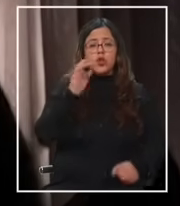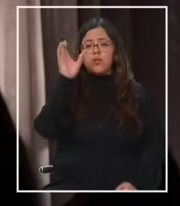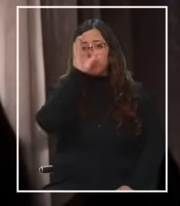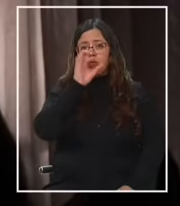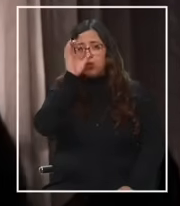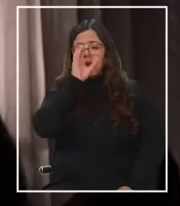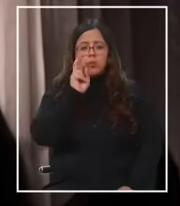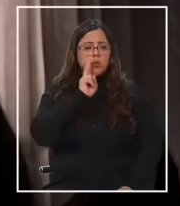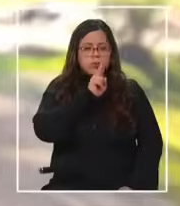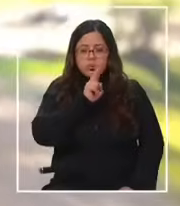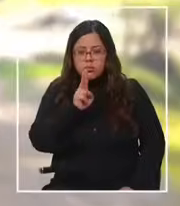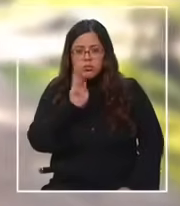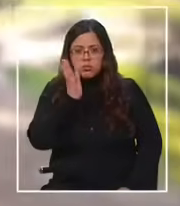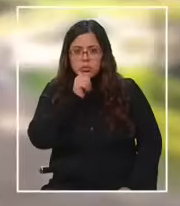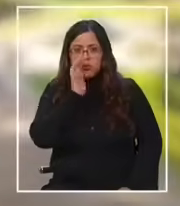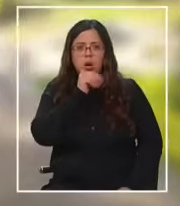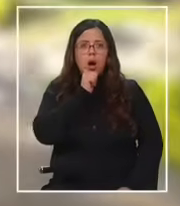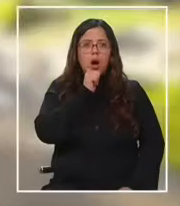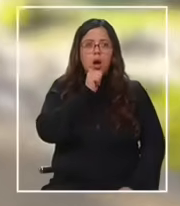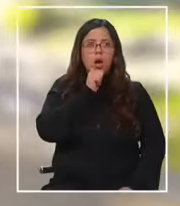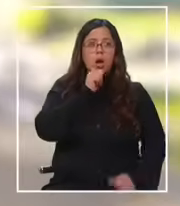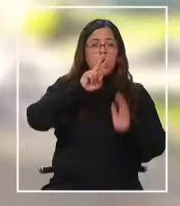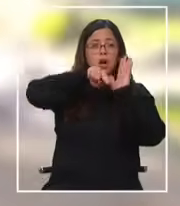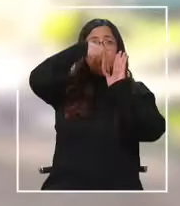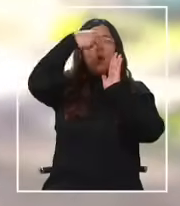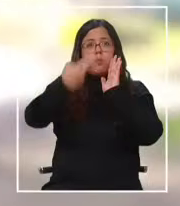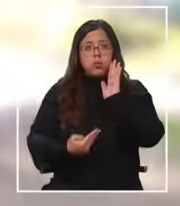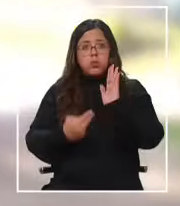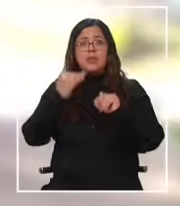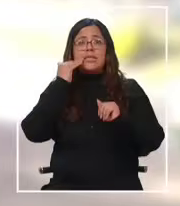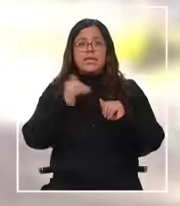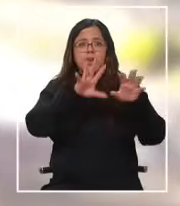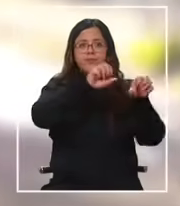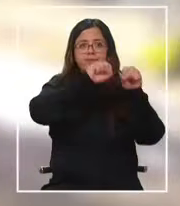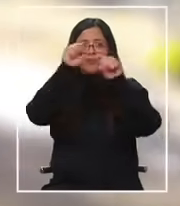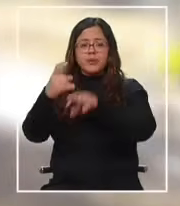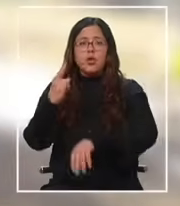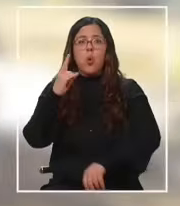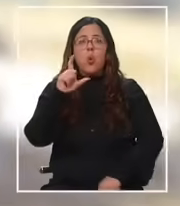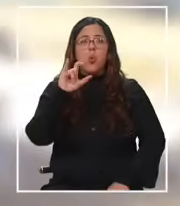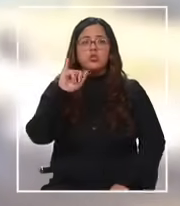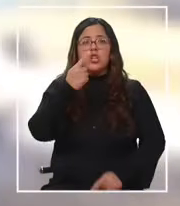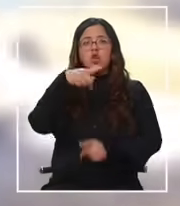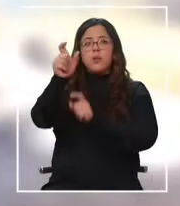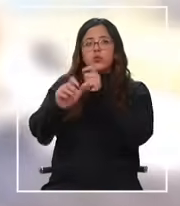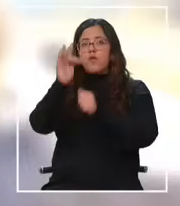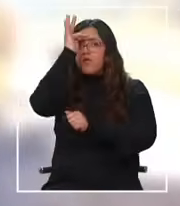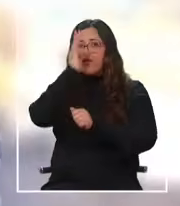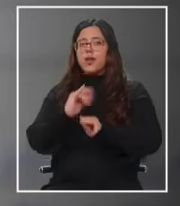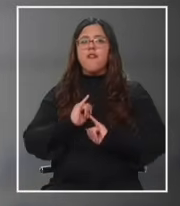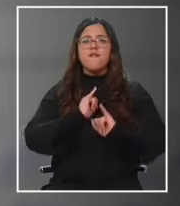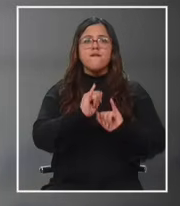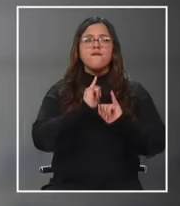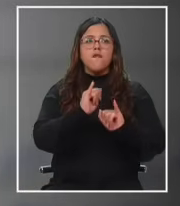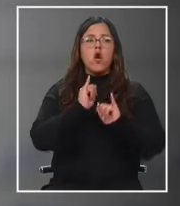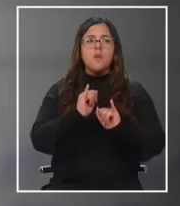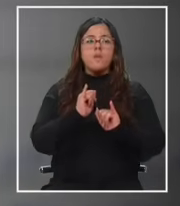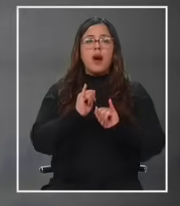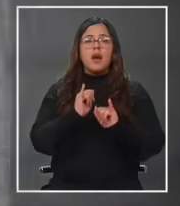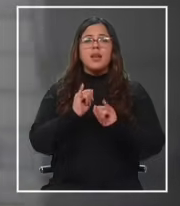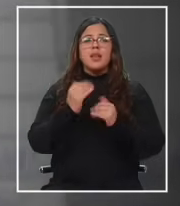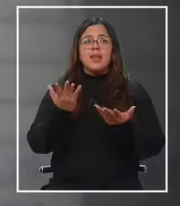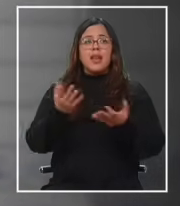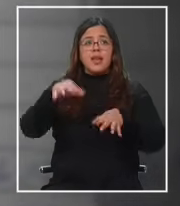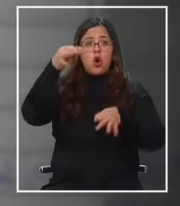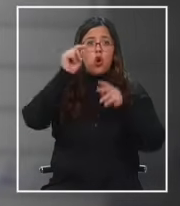y nos dimos cuenta que no estaba. Tras la caída, Monty es trasladada a la UCI. Otros funcionarios informan, fuera de cámara, que